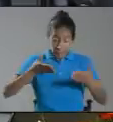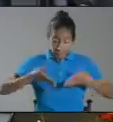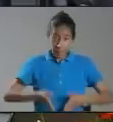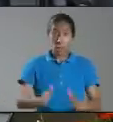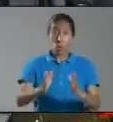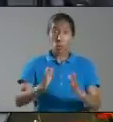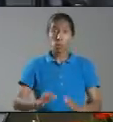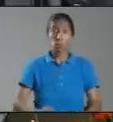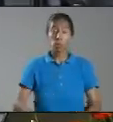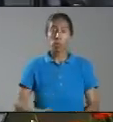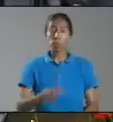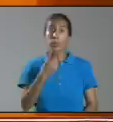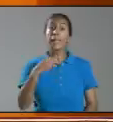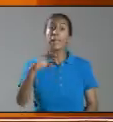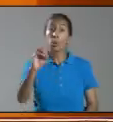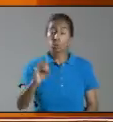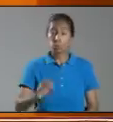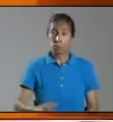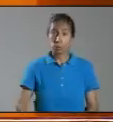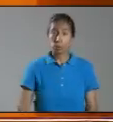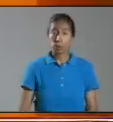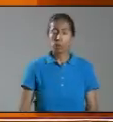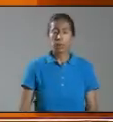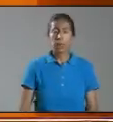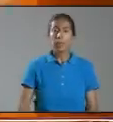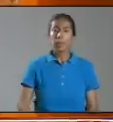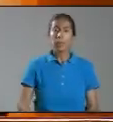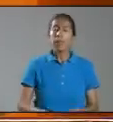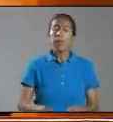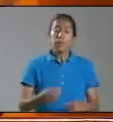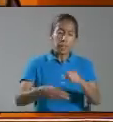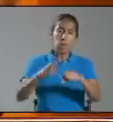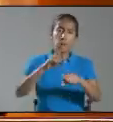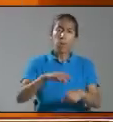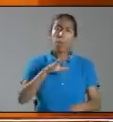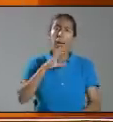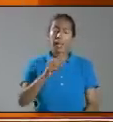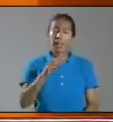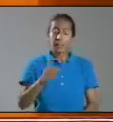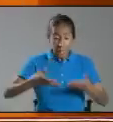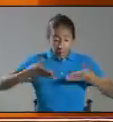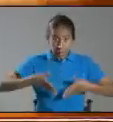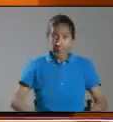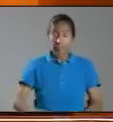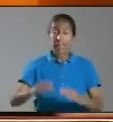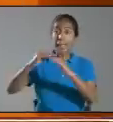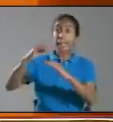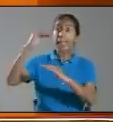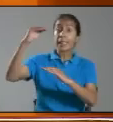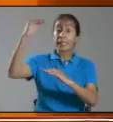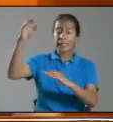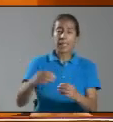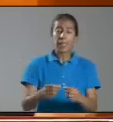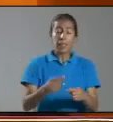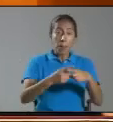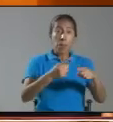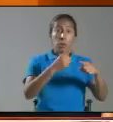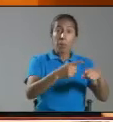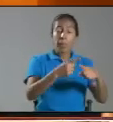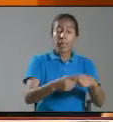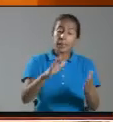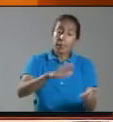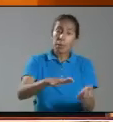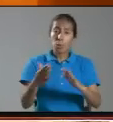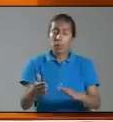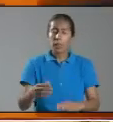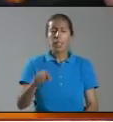Si el ciclo normal de la vida es nacer, crecer, multiplicarse y morir. Y aquí en Isaías 53 dice que él